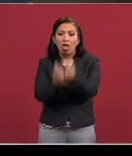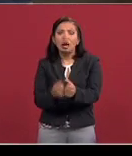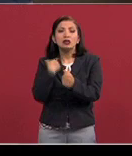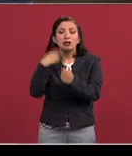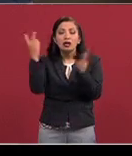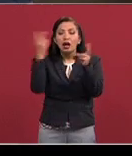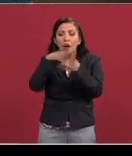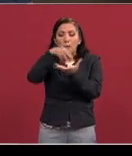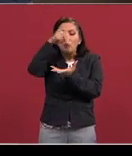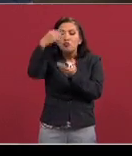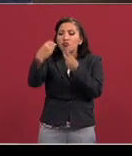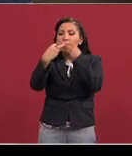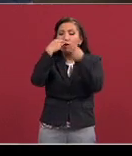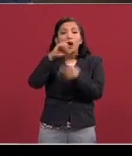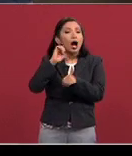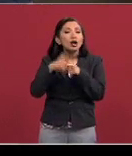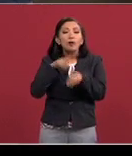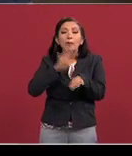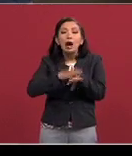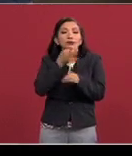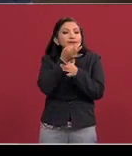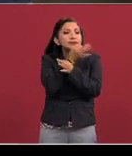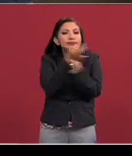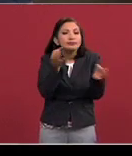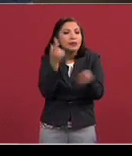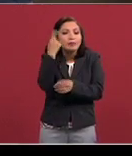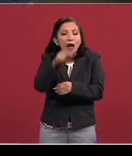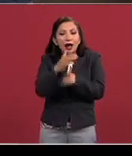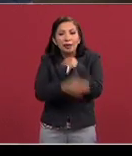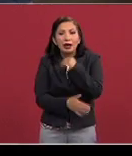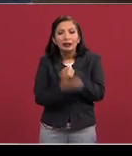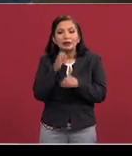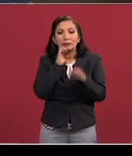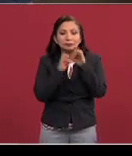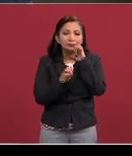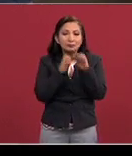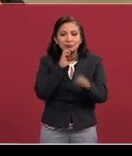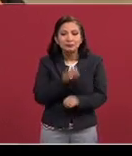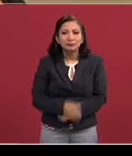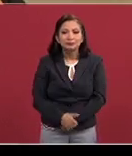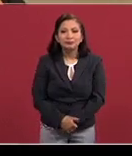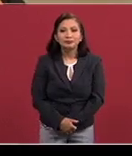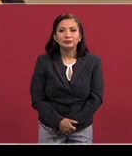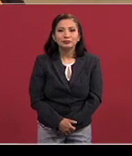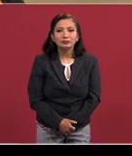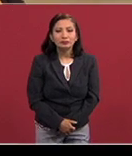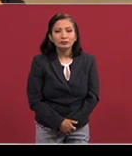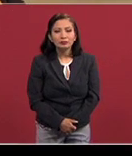inhaló, ¿verdad? Exactamente. ¿Algo más que nos quieras compartir para terminar esta conversación, Carmen?